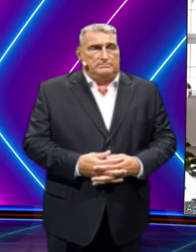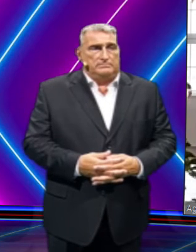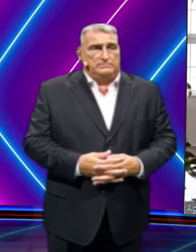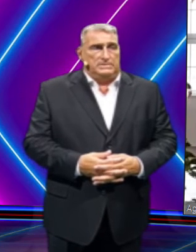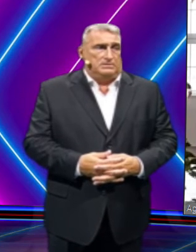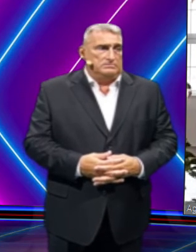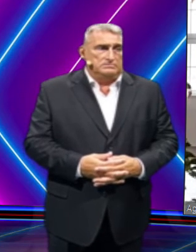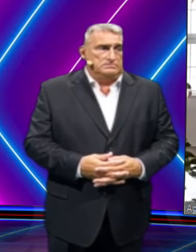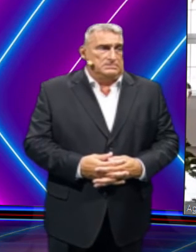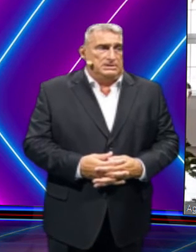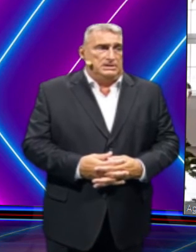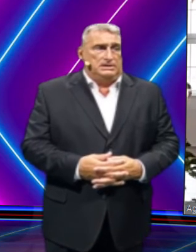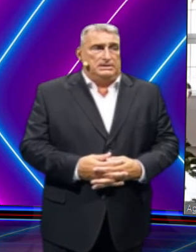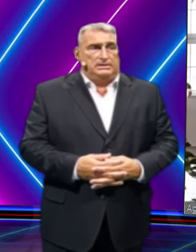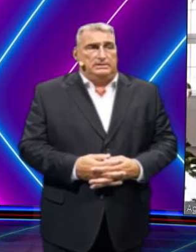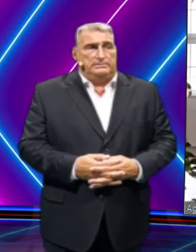No,